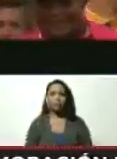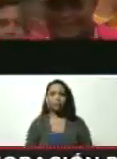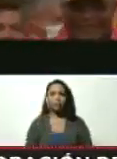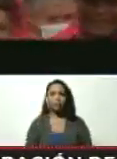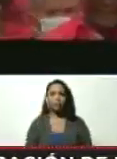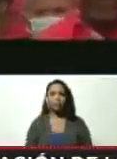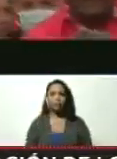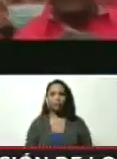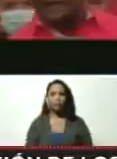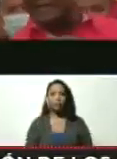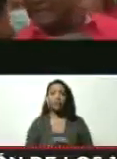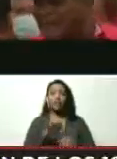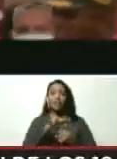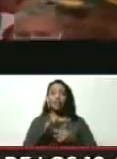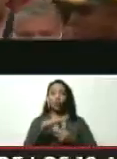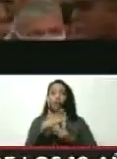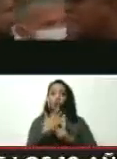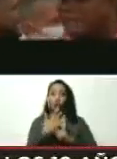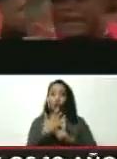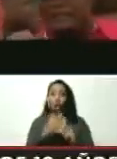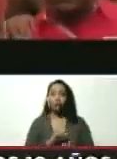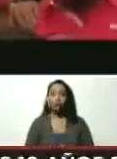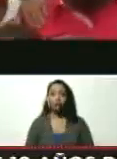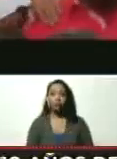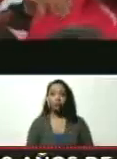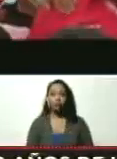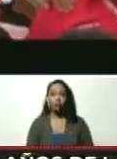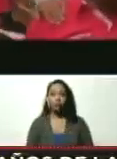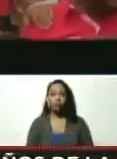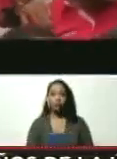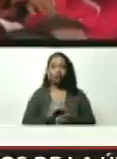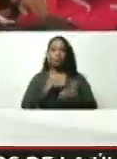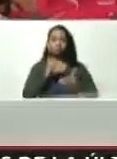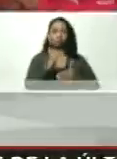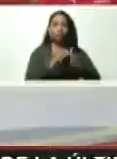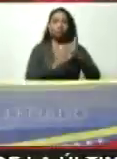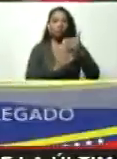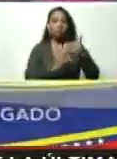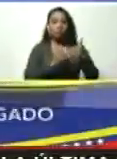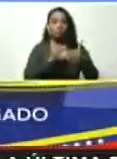las circunstancias que nos fueron llevando a un punto